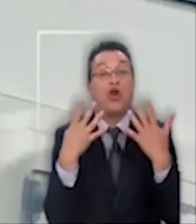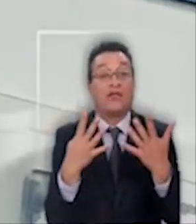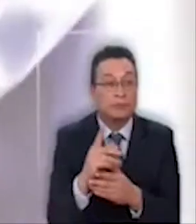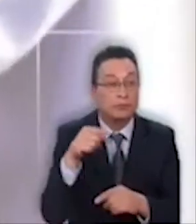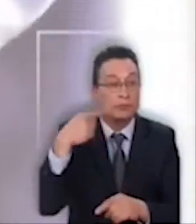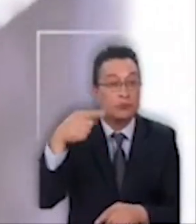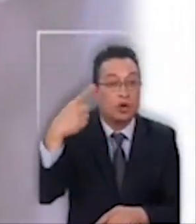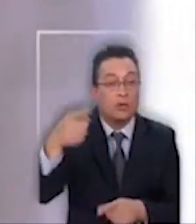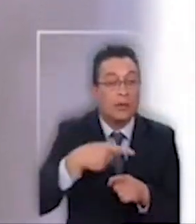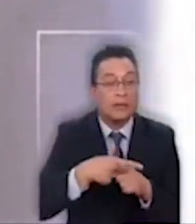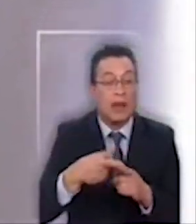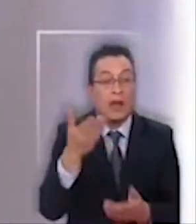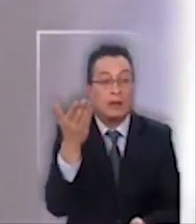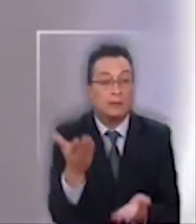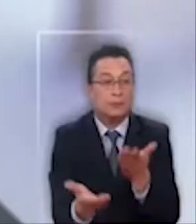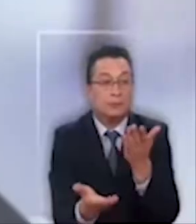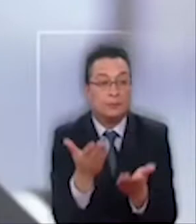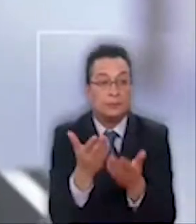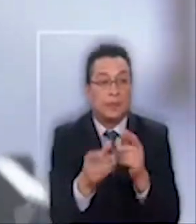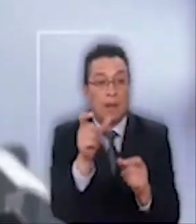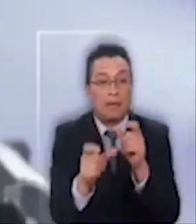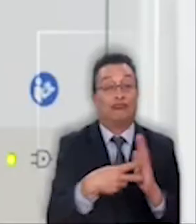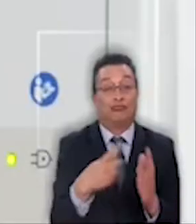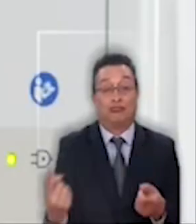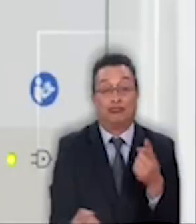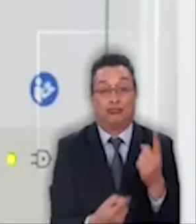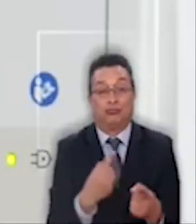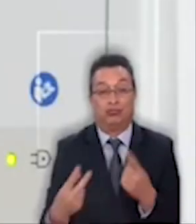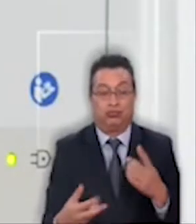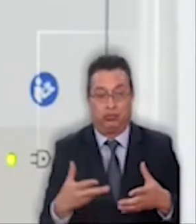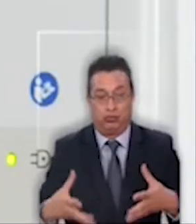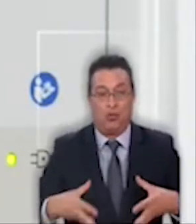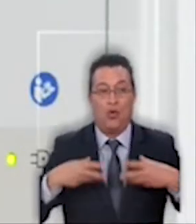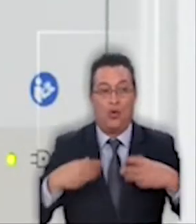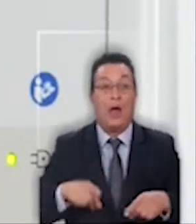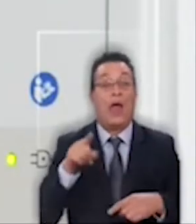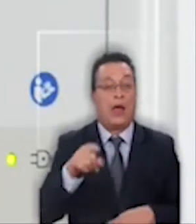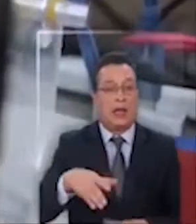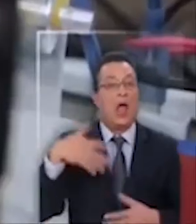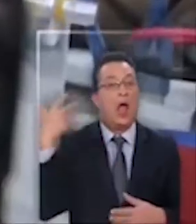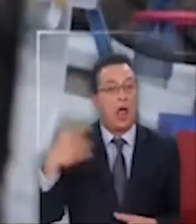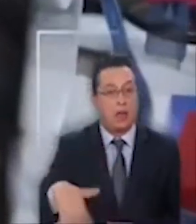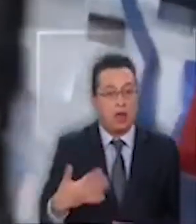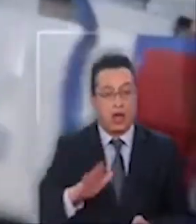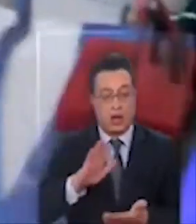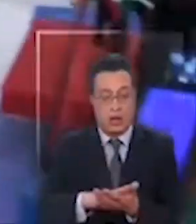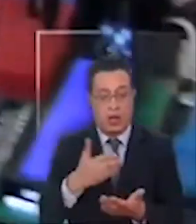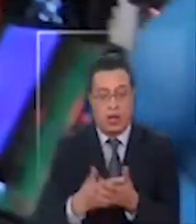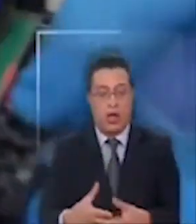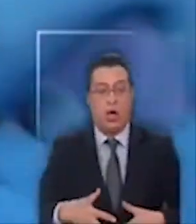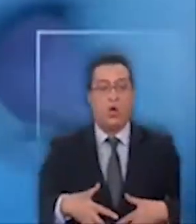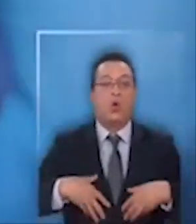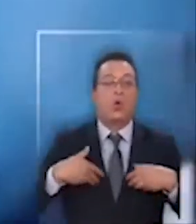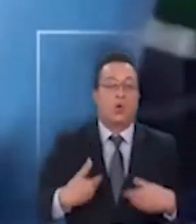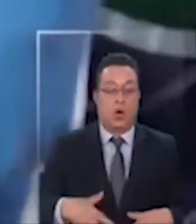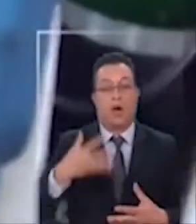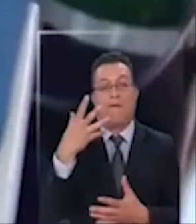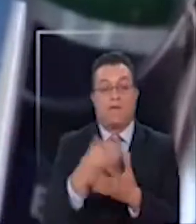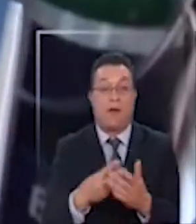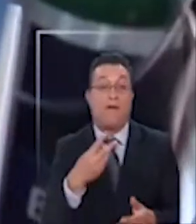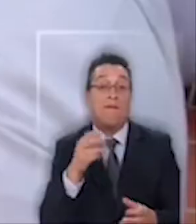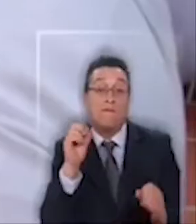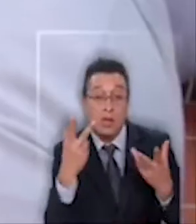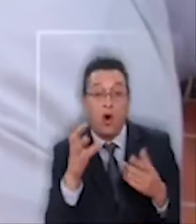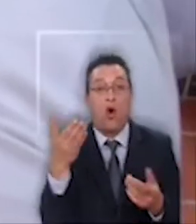es que un grupo de empresarios rescatadas de la ex clínica del maule un total de siete ventiladores mecánicos al respecto del intendente pablo